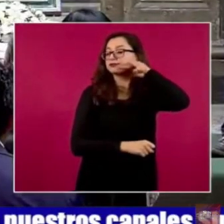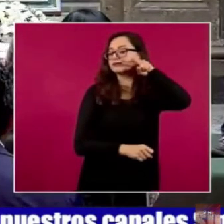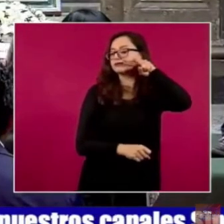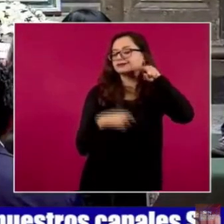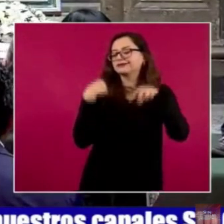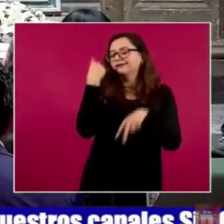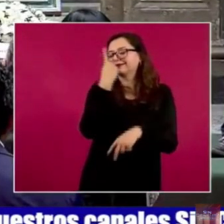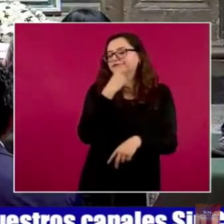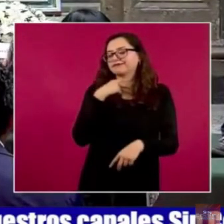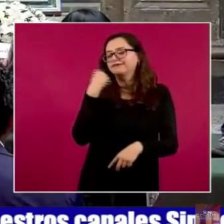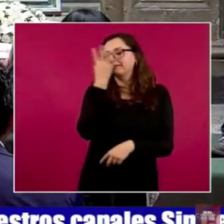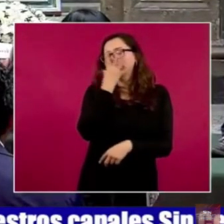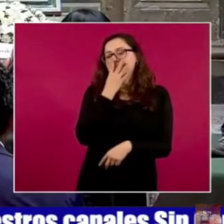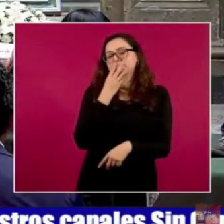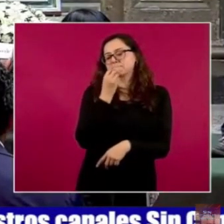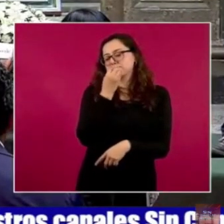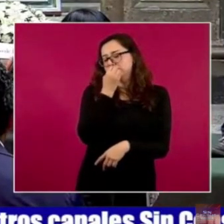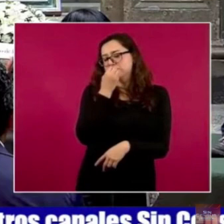tan linda.